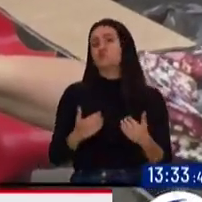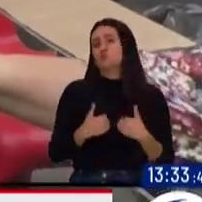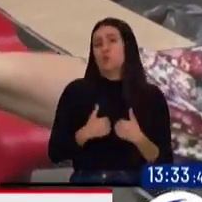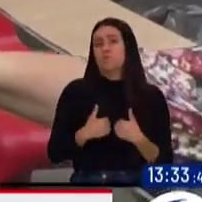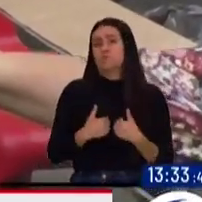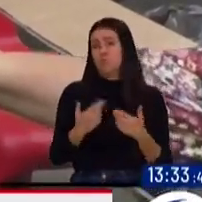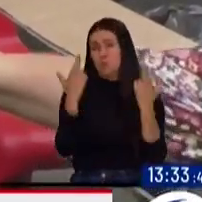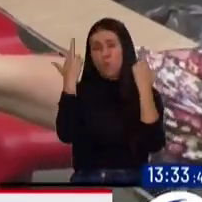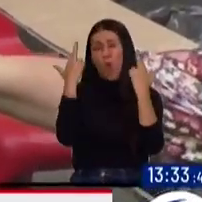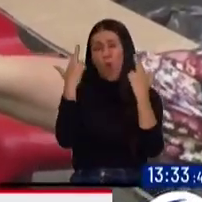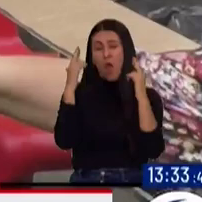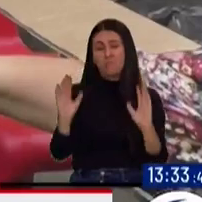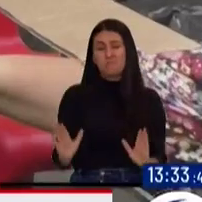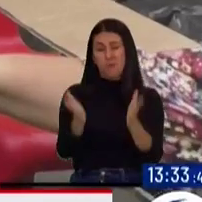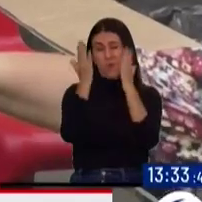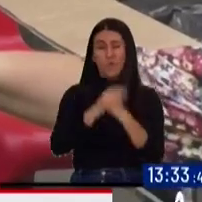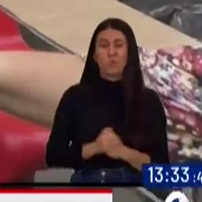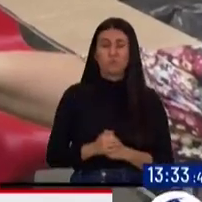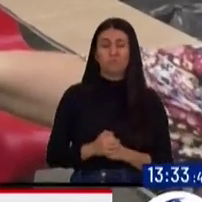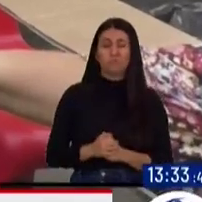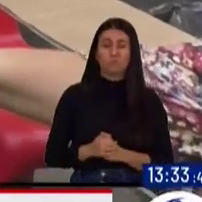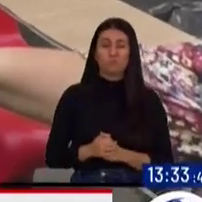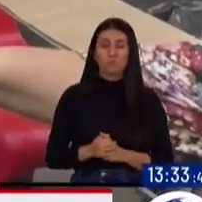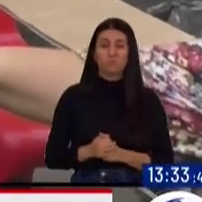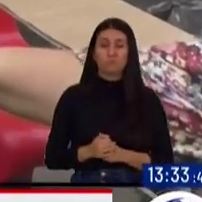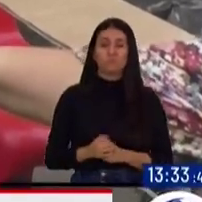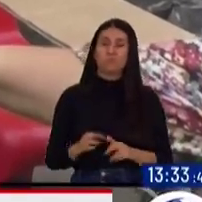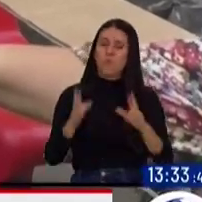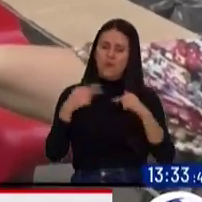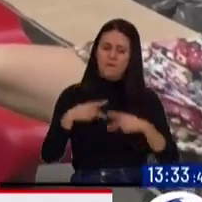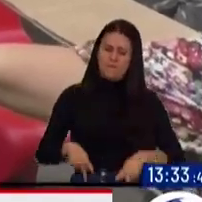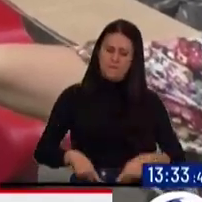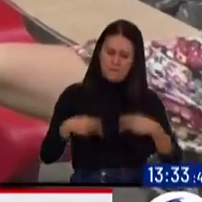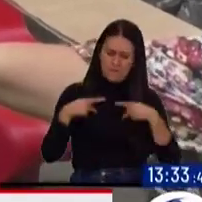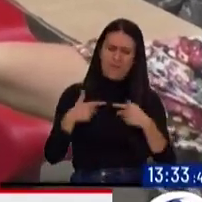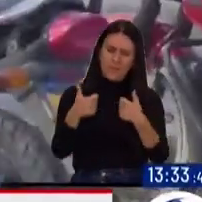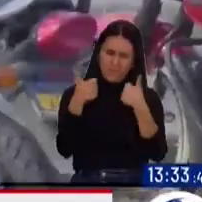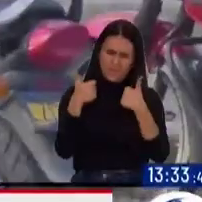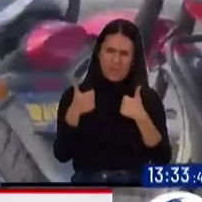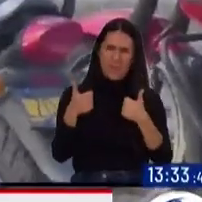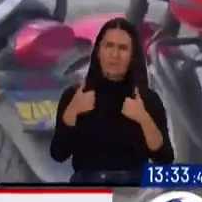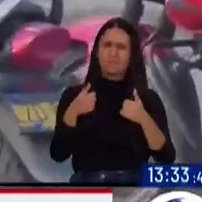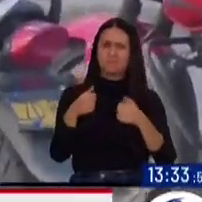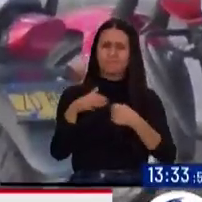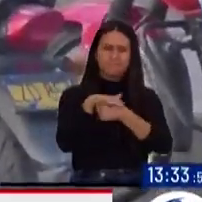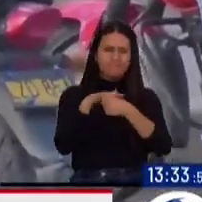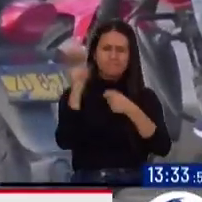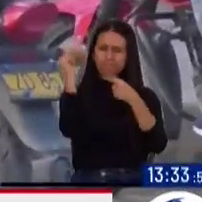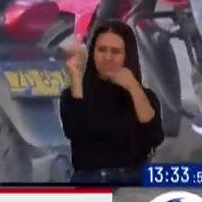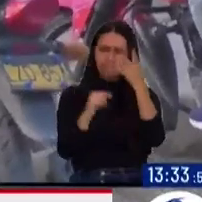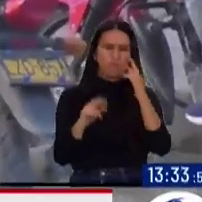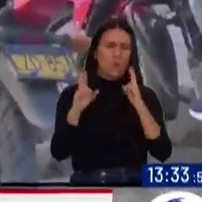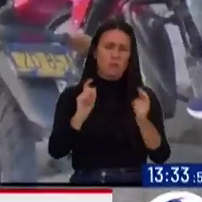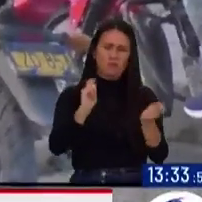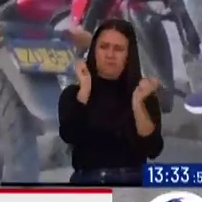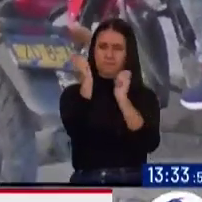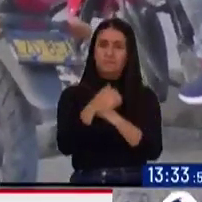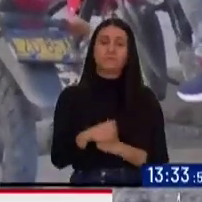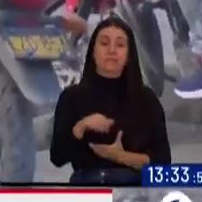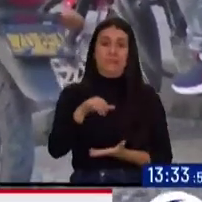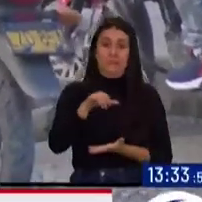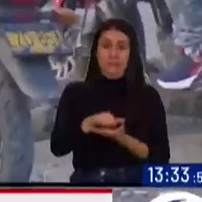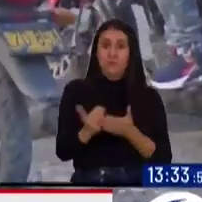mejore y si nos merecemos otra forma de vivir y que esto esté en mejor estado. Por esto y mucho más, el